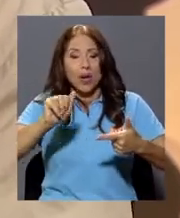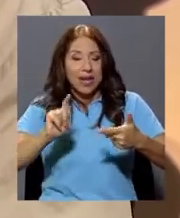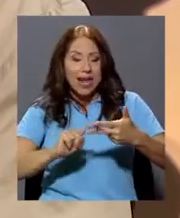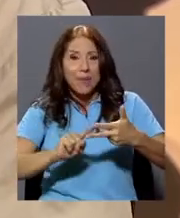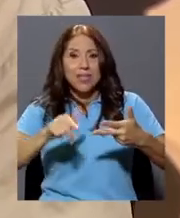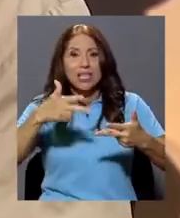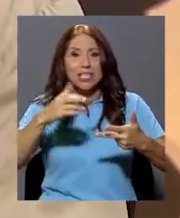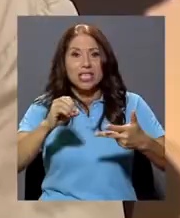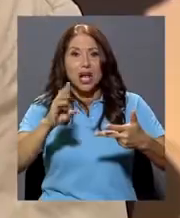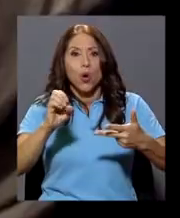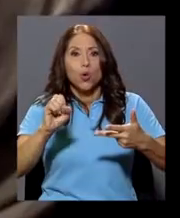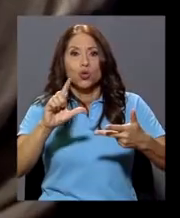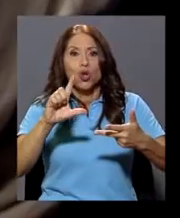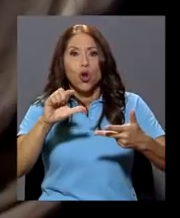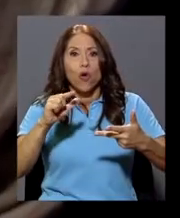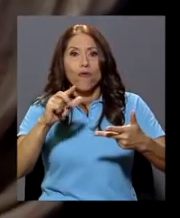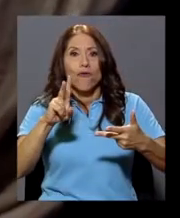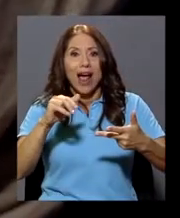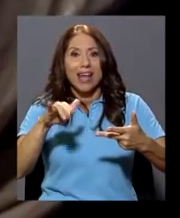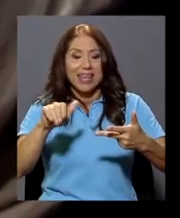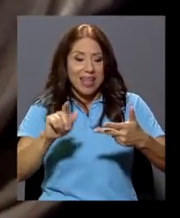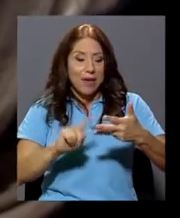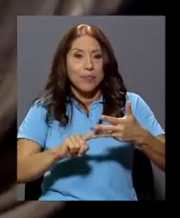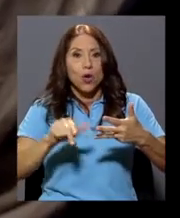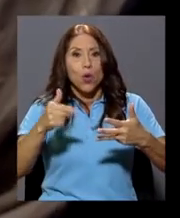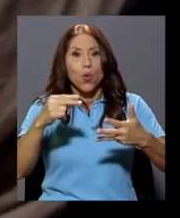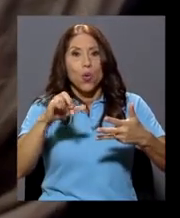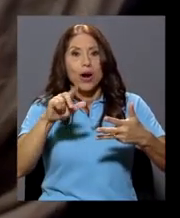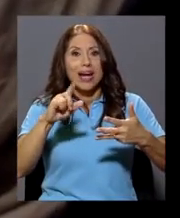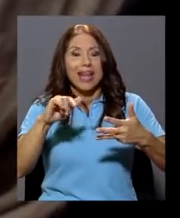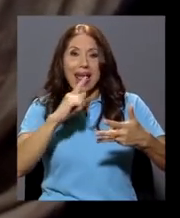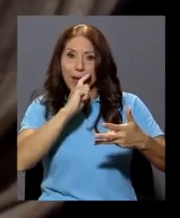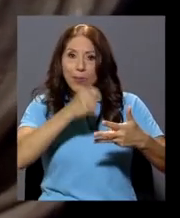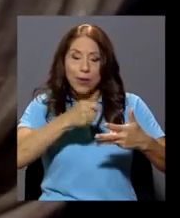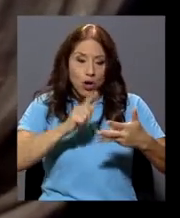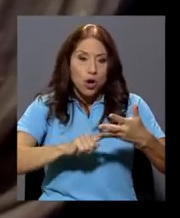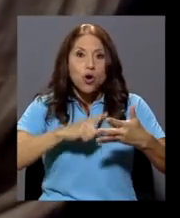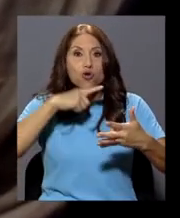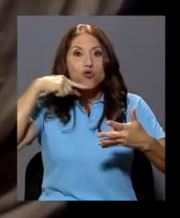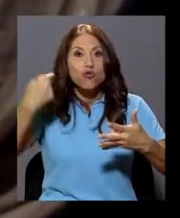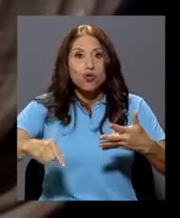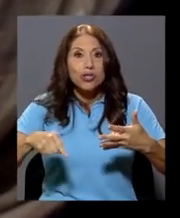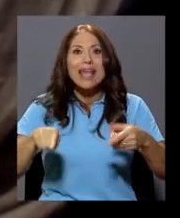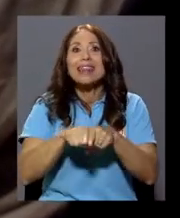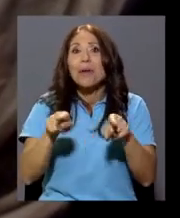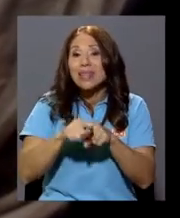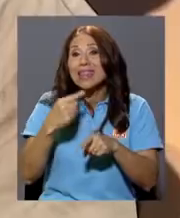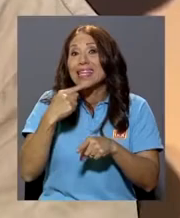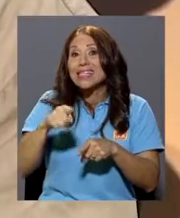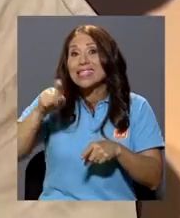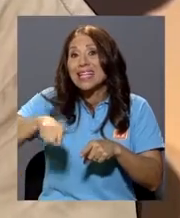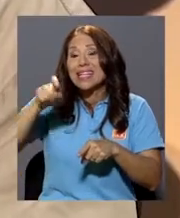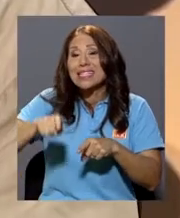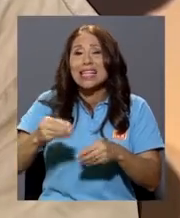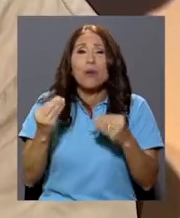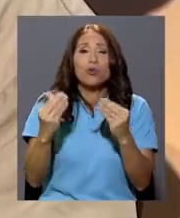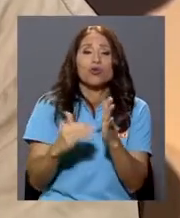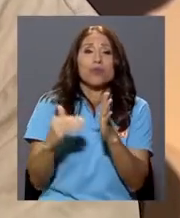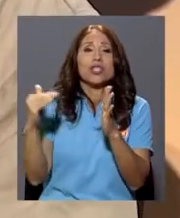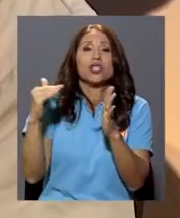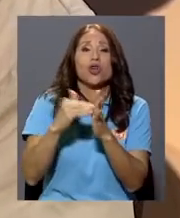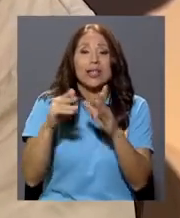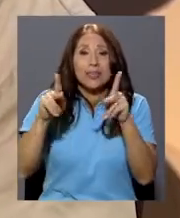checoslovacos, húngaros. En Rusia, por ejemplo, también se calcula que se necesitan millones de inmigrantes para poder mantener en